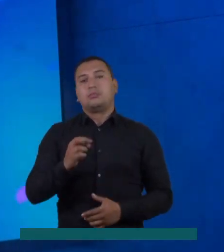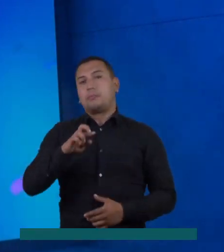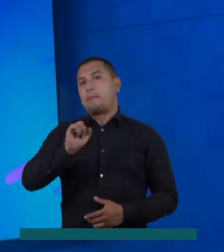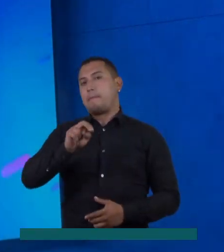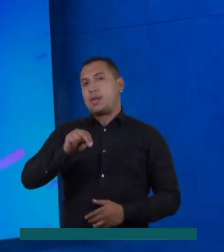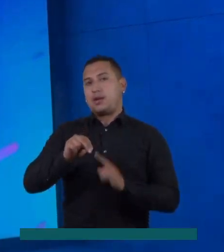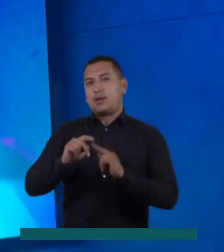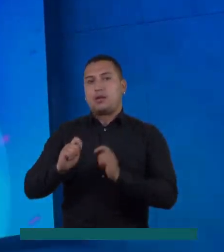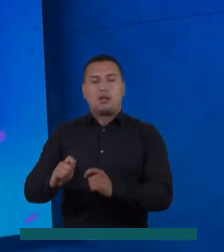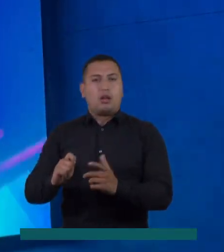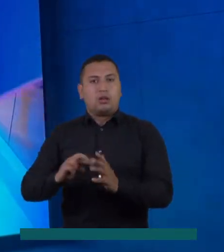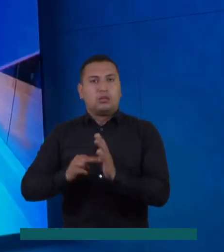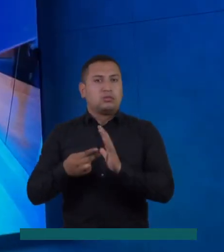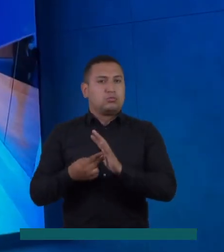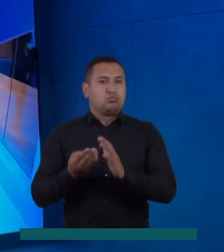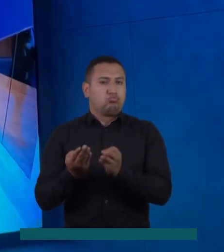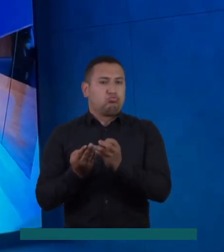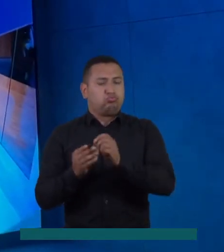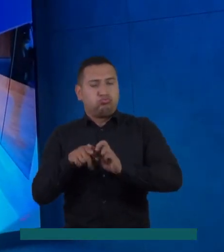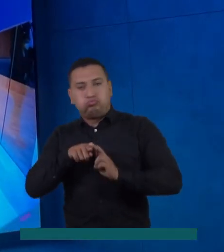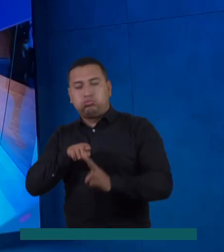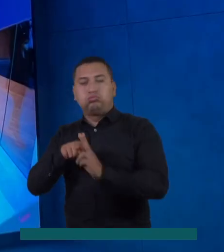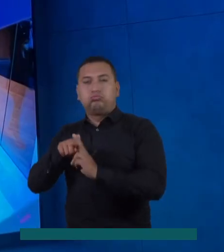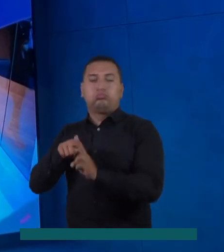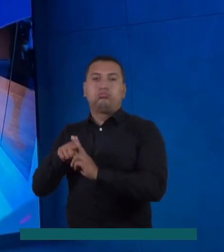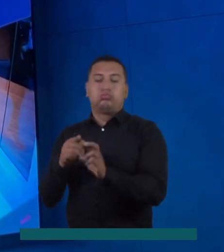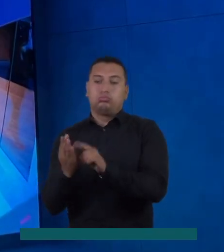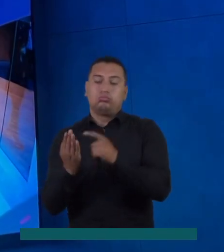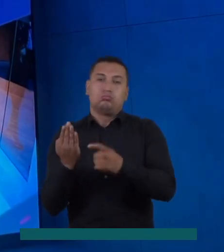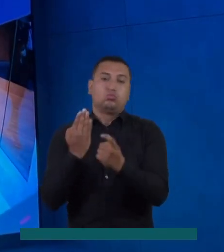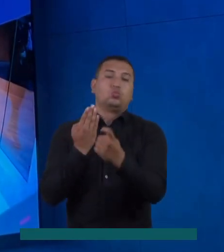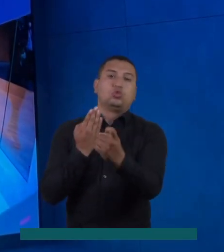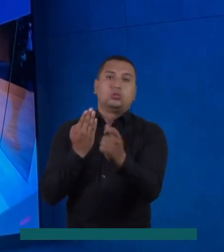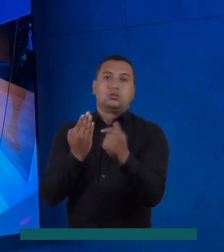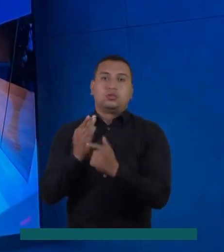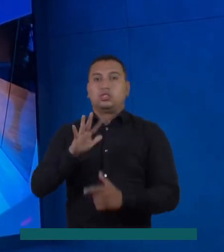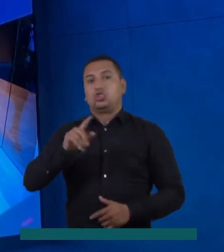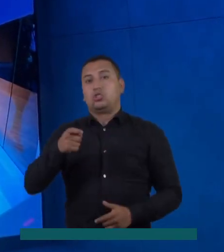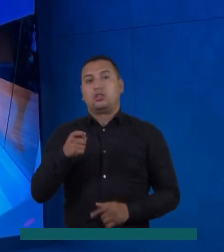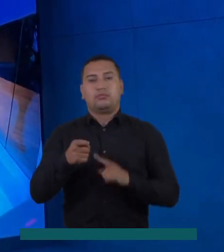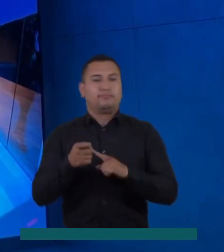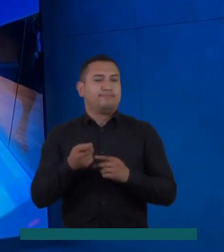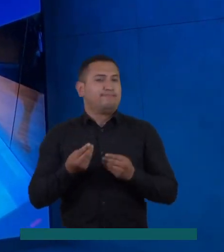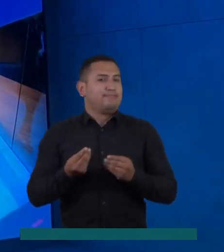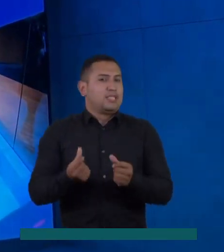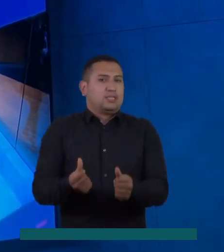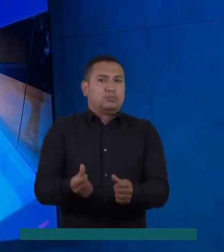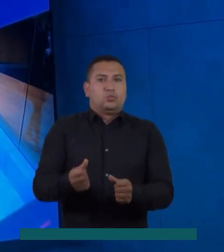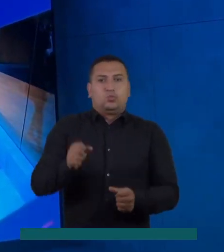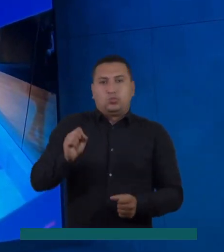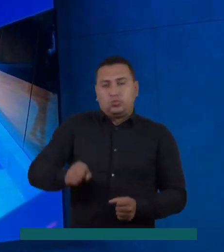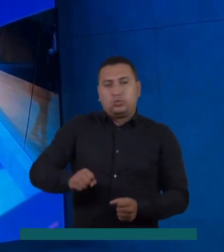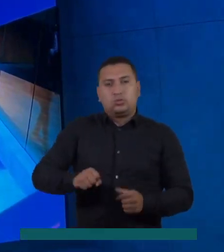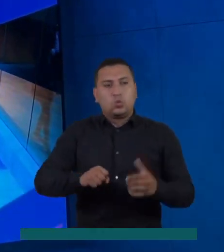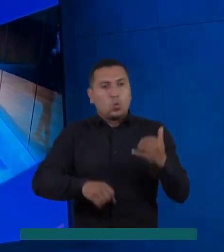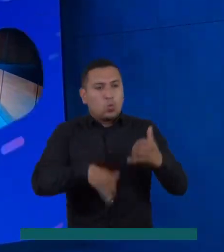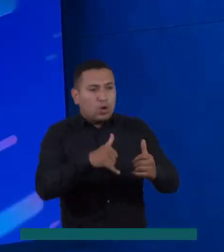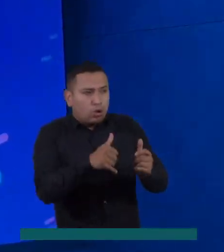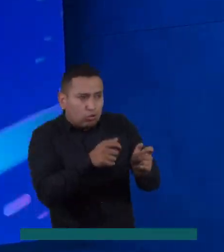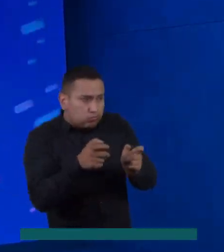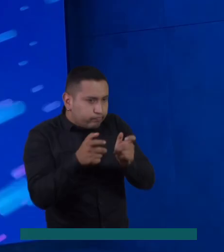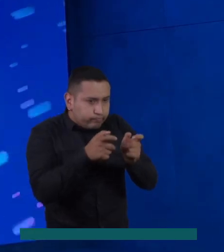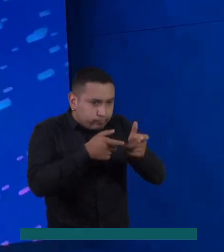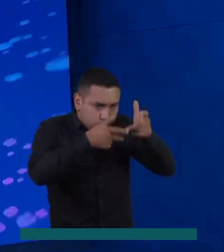vuelve importante la latencia? Porque los casos de uso en 5G son un poco más avanzados. Y podemos entrar en gaming, podemos entrar